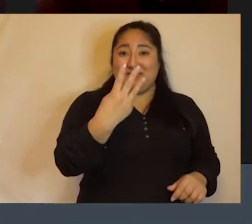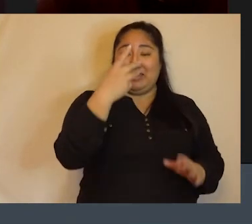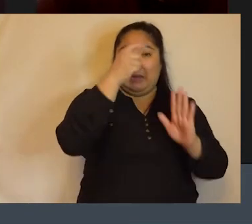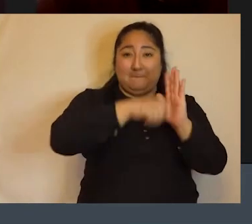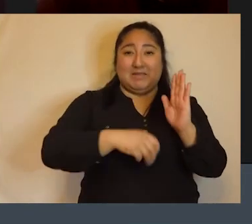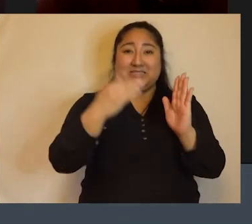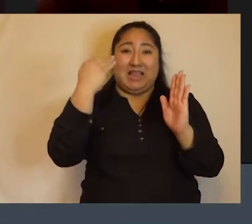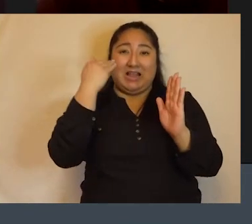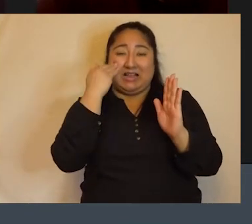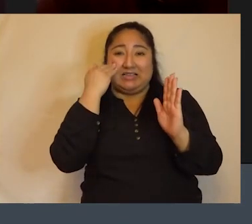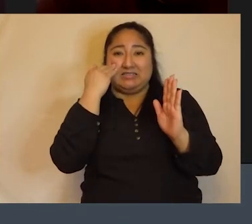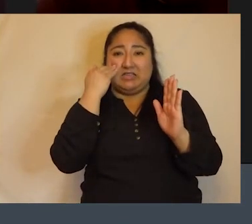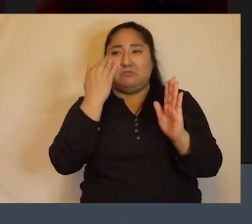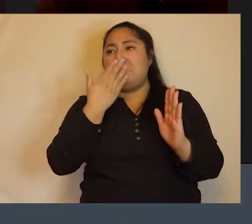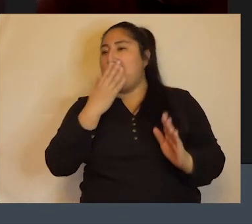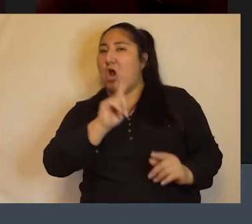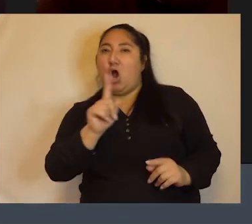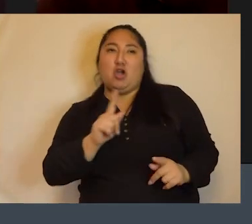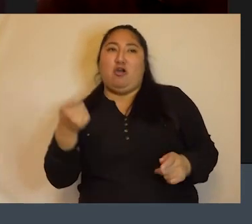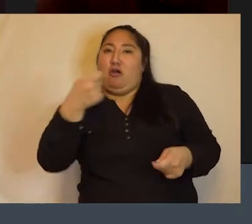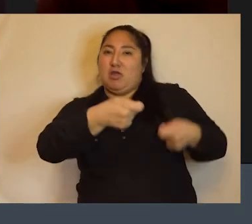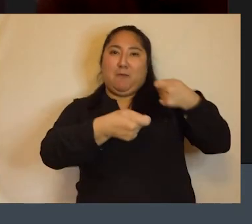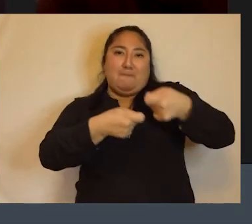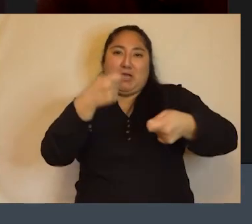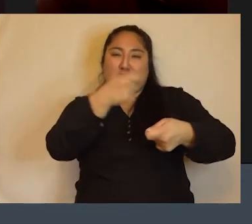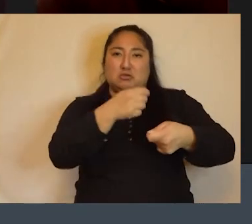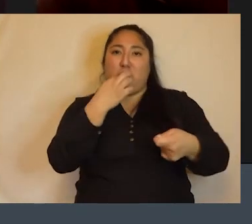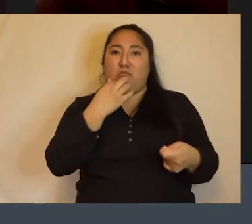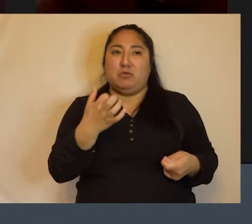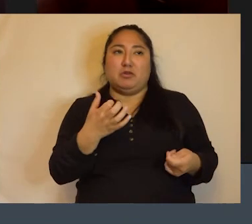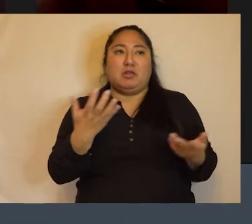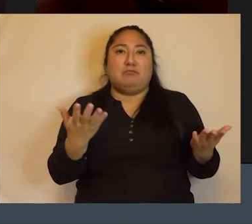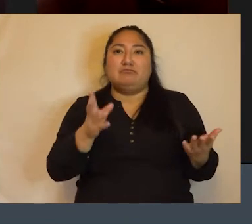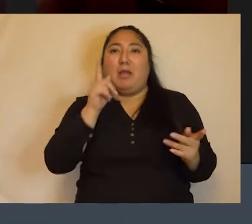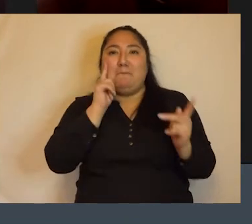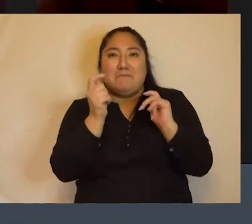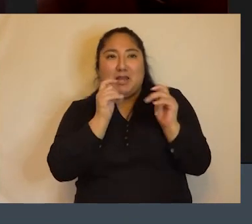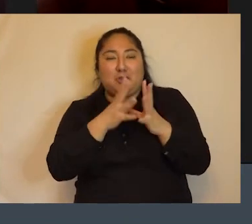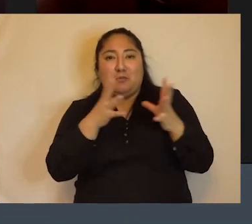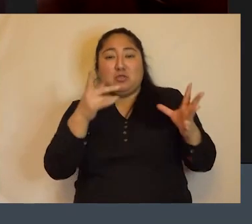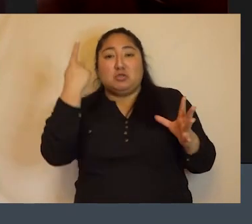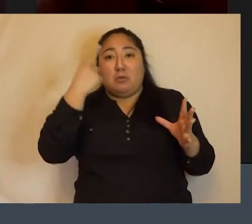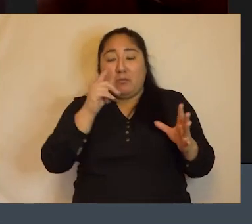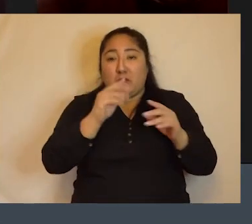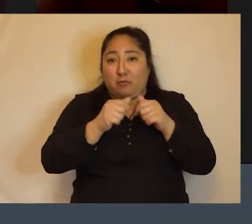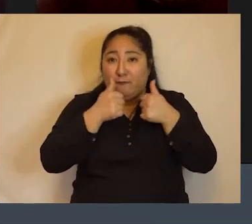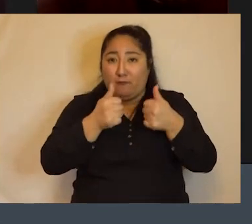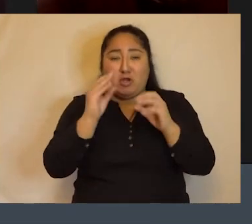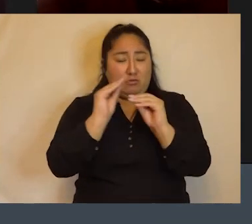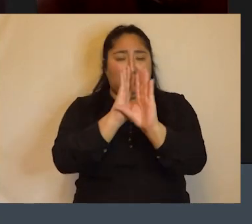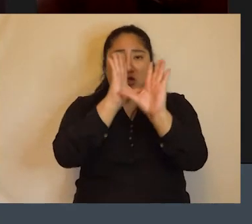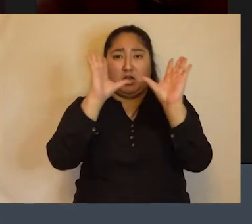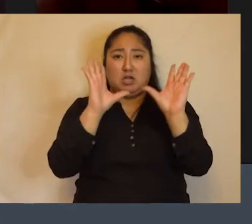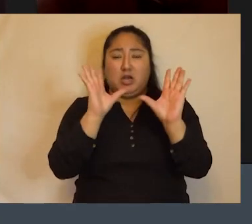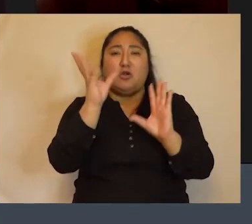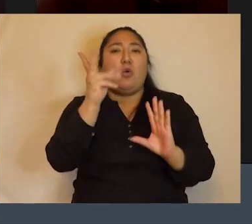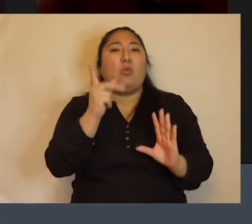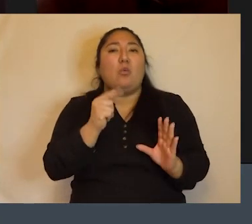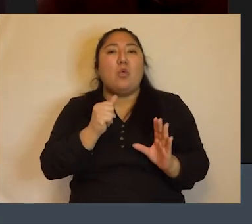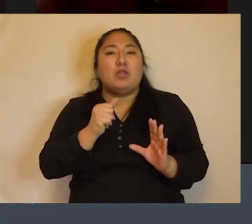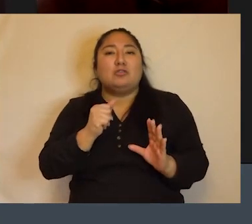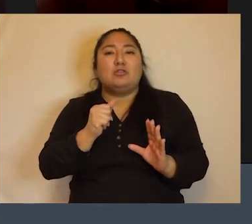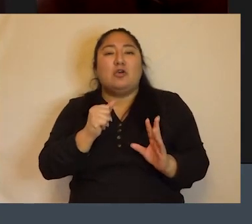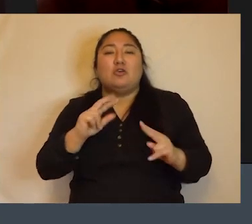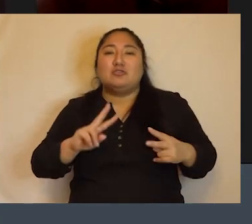De hecho, 3 meses casi es para no hacer una inversión, ¿ya? Porque te arriesgas muchísimo. Pero es bueno tener claro